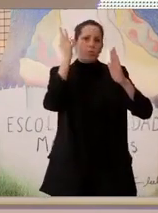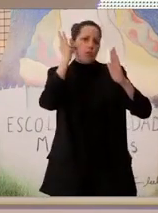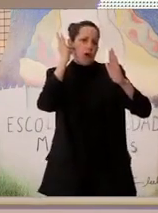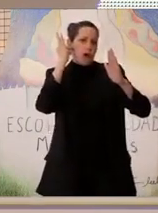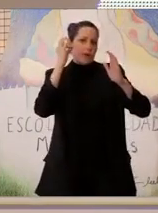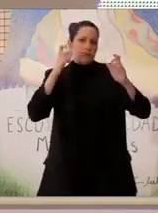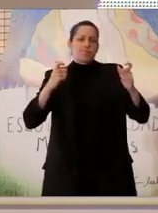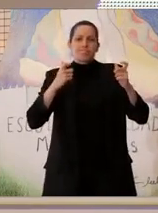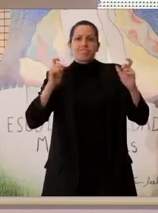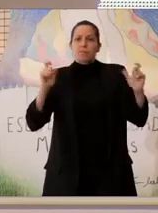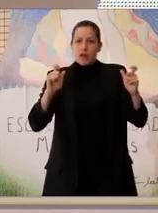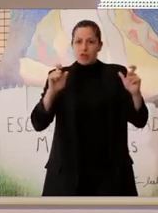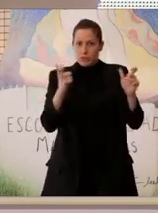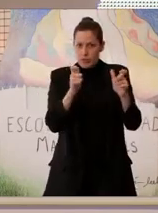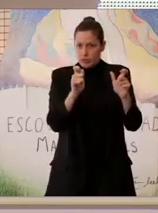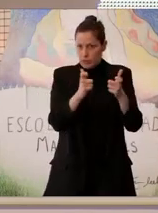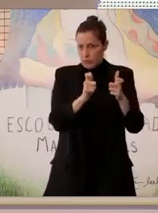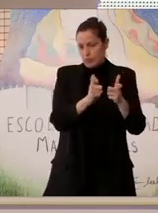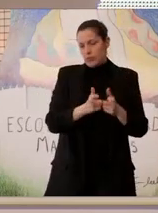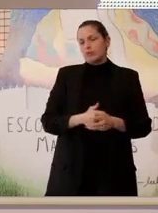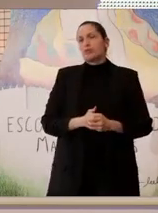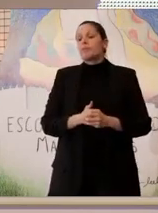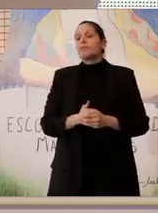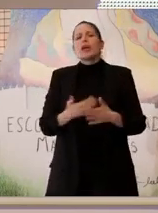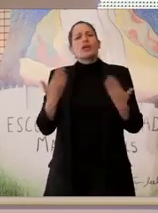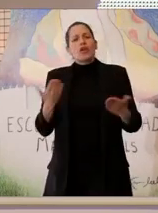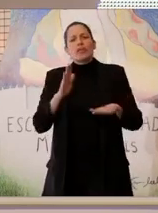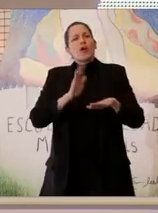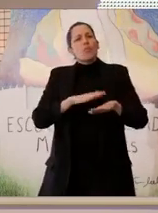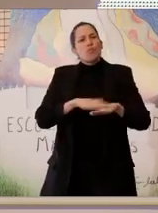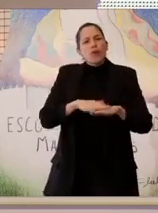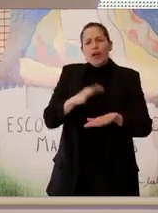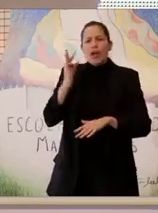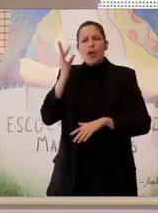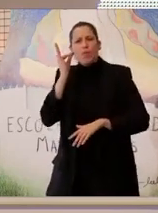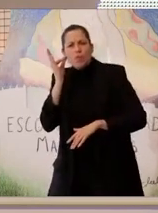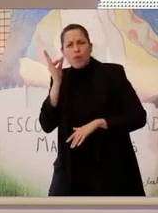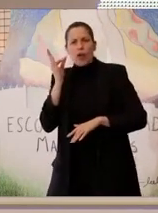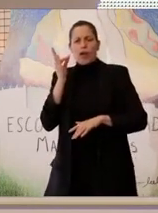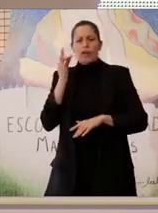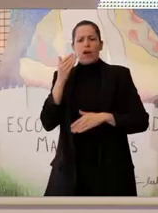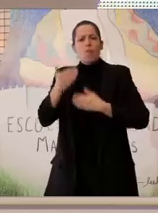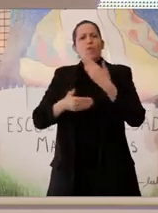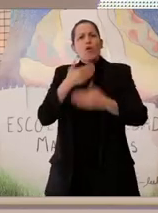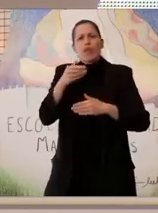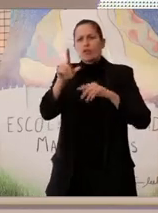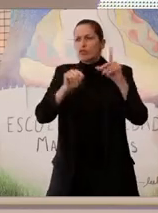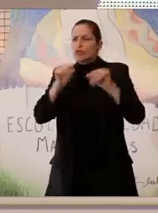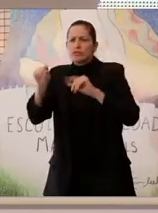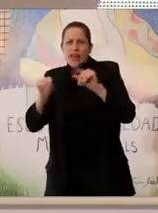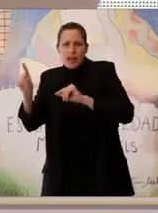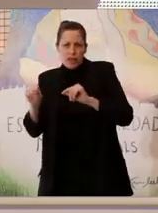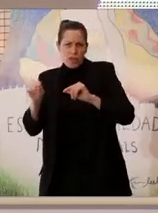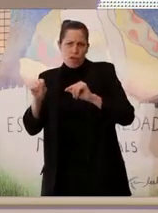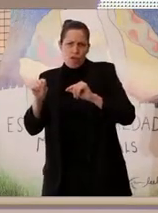estudio viene, de por qué las mujeres no nos presentamos a esos procesos de selección en los porcentajes que representan los hombres.